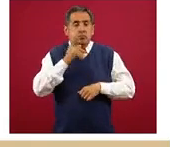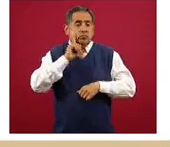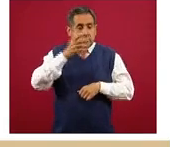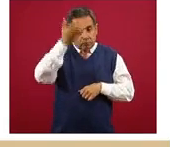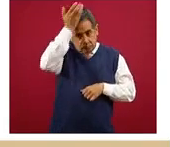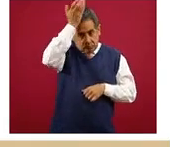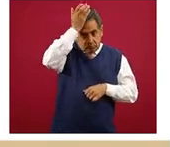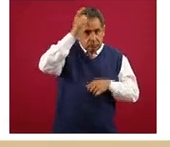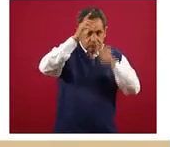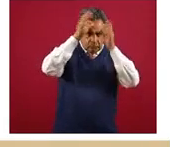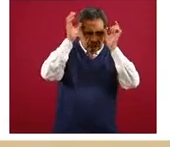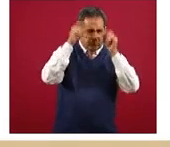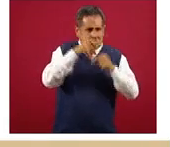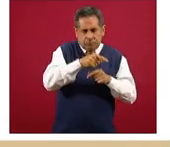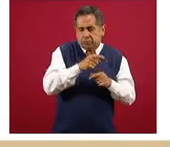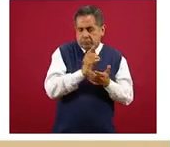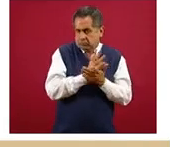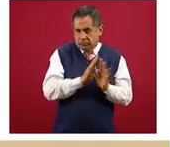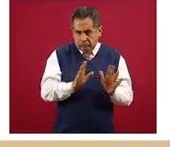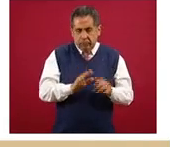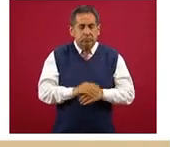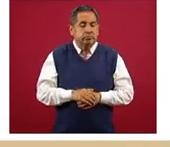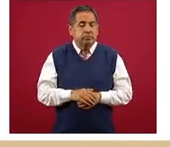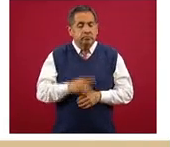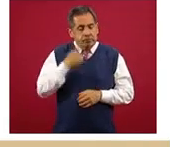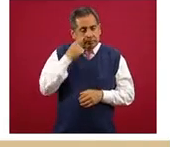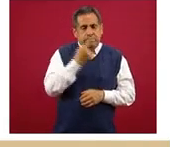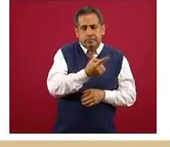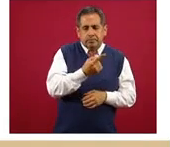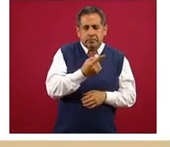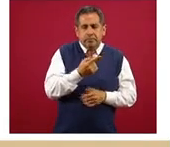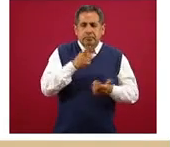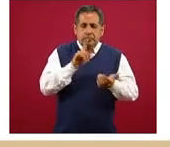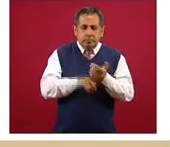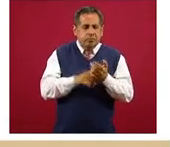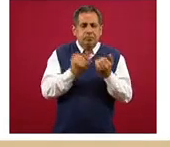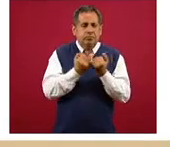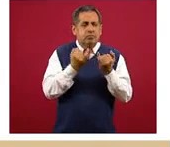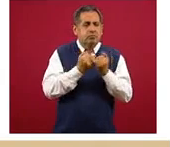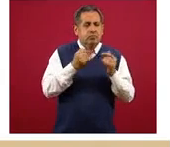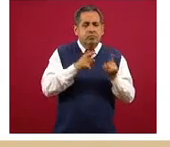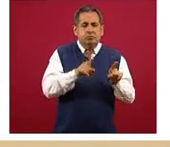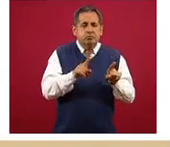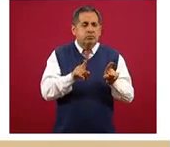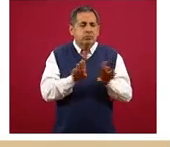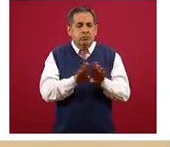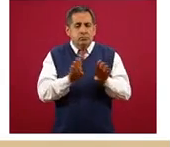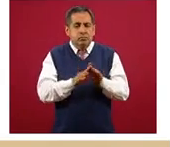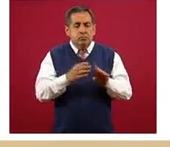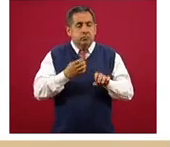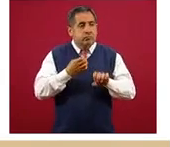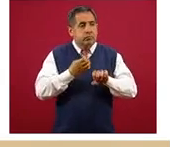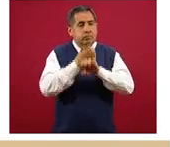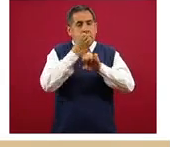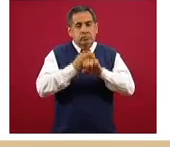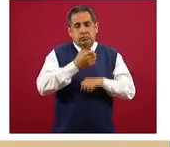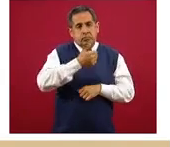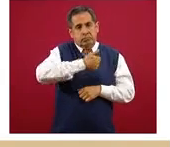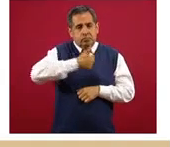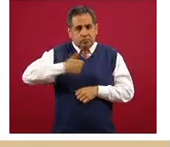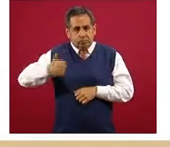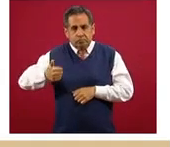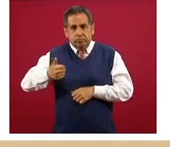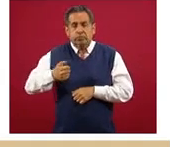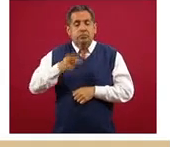salud. Aquí la tenemos también la distribución, similar a la diapositiva anterior, por entidad federativa de residencia, pero